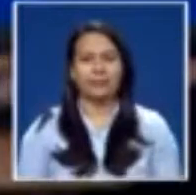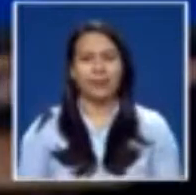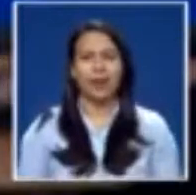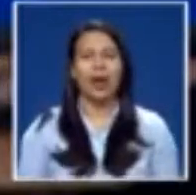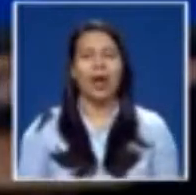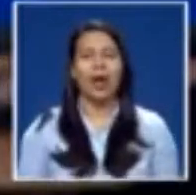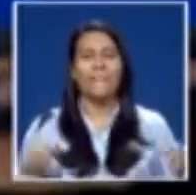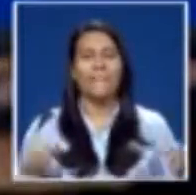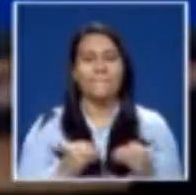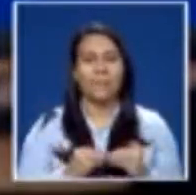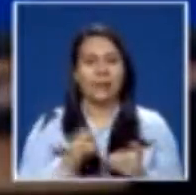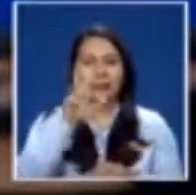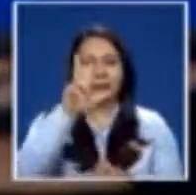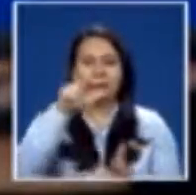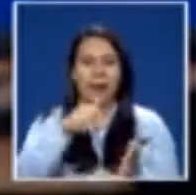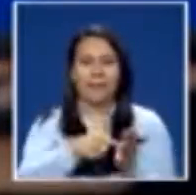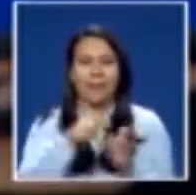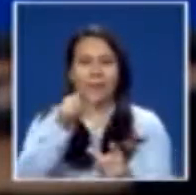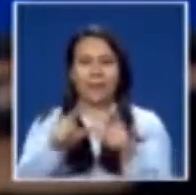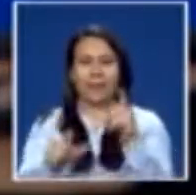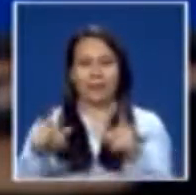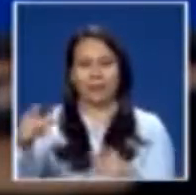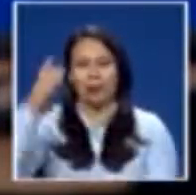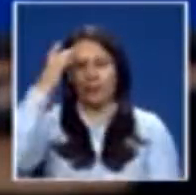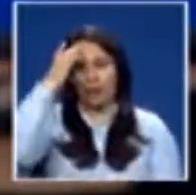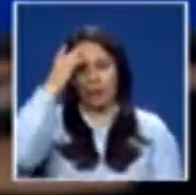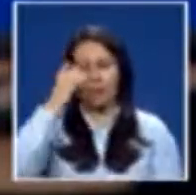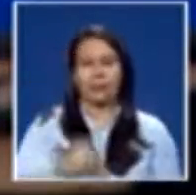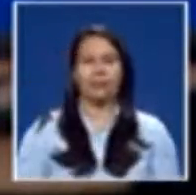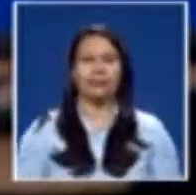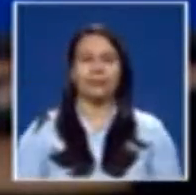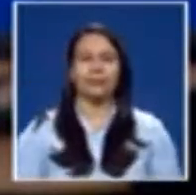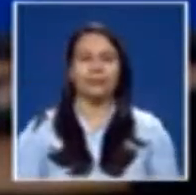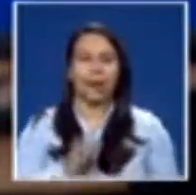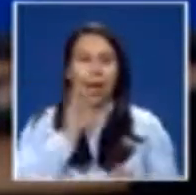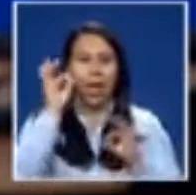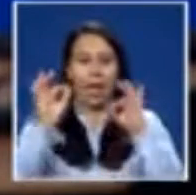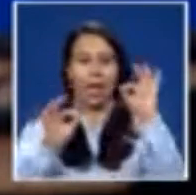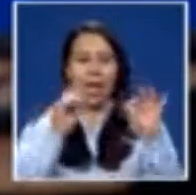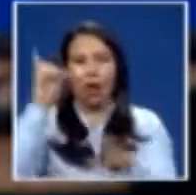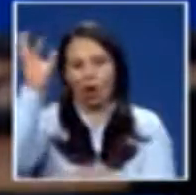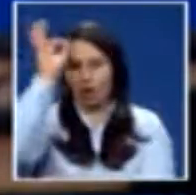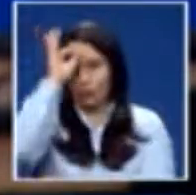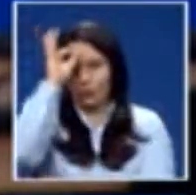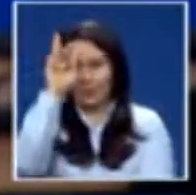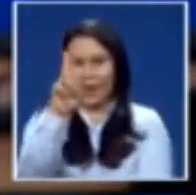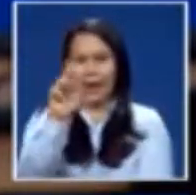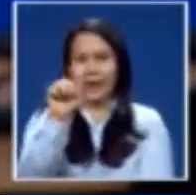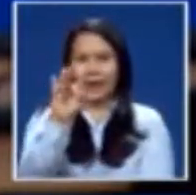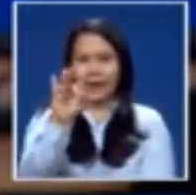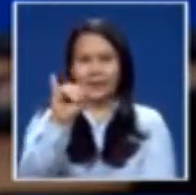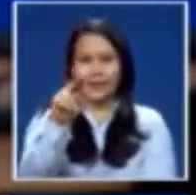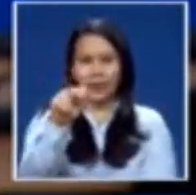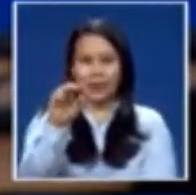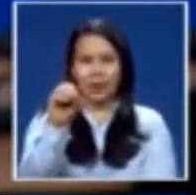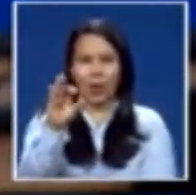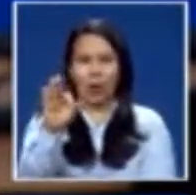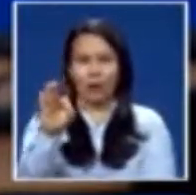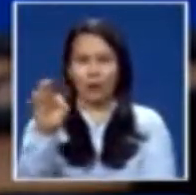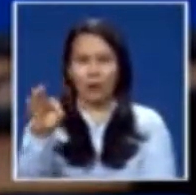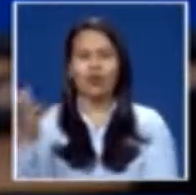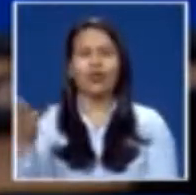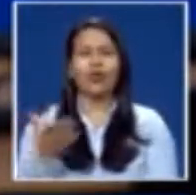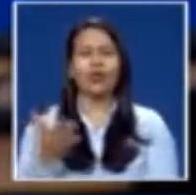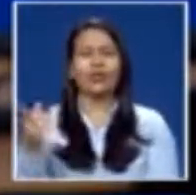Y más de 3.000 pacientes con síntomas sospechosos de coronavirus se han atendido en el hospital del día Ratinov. Como nos